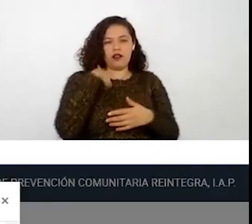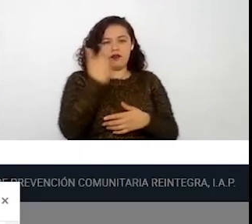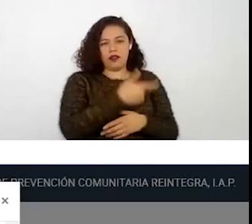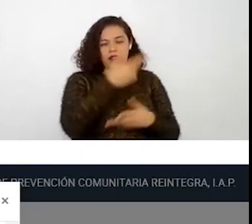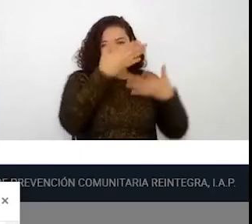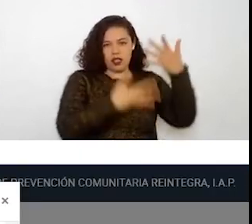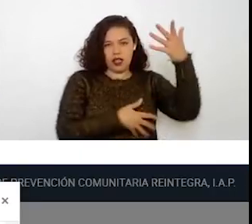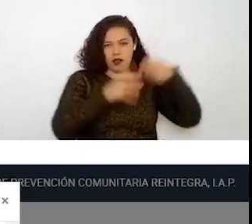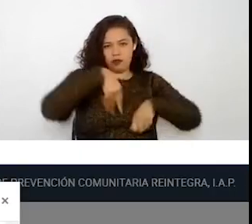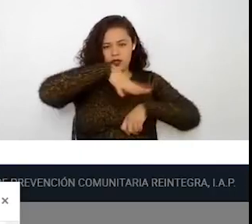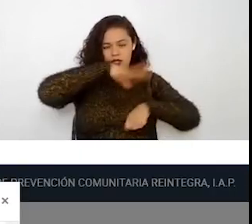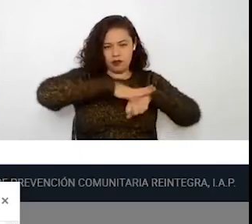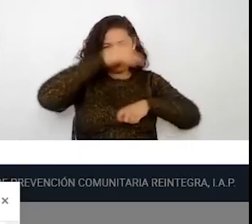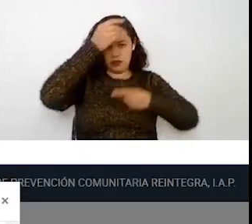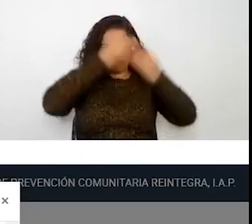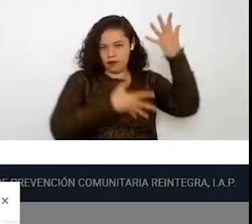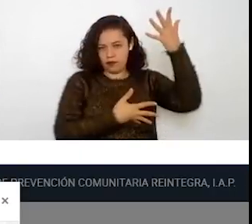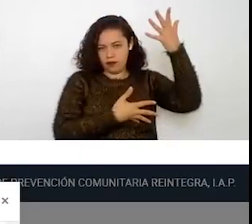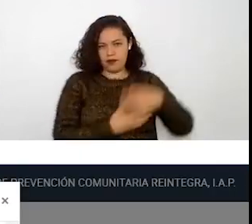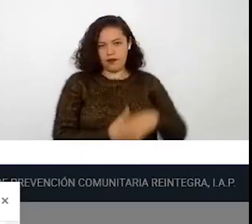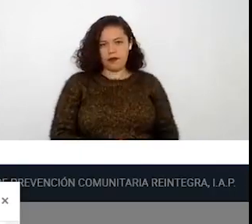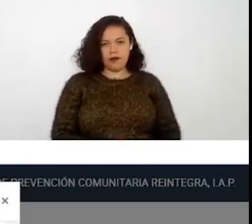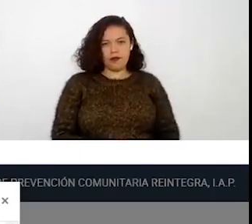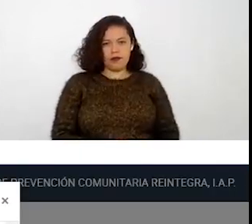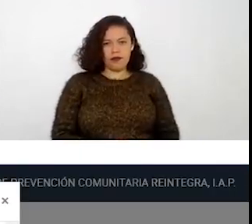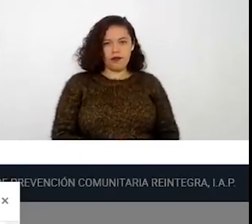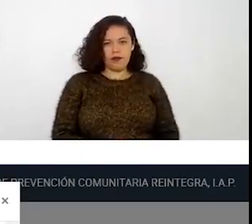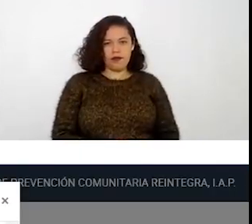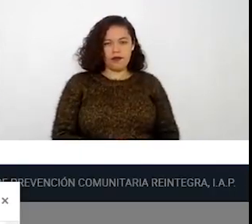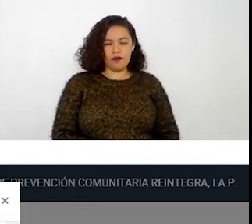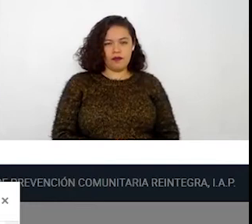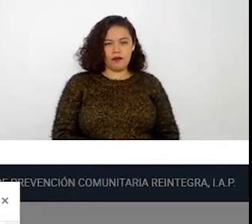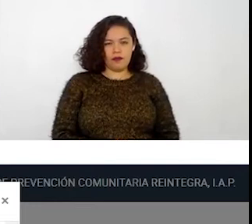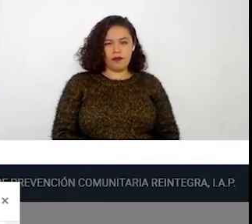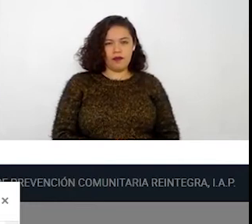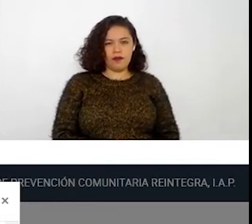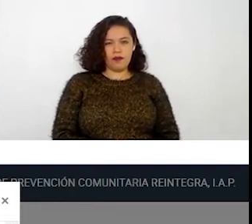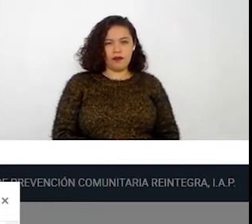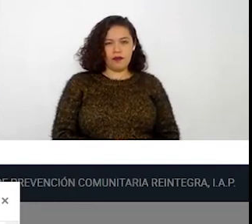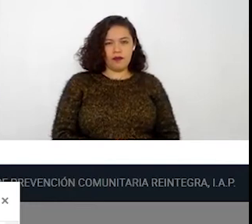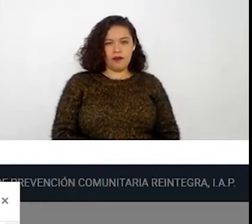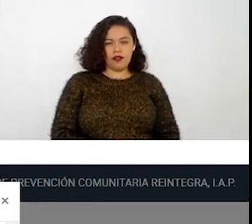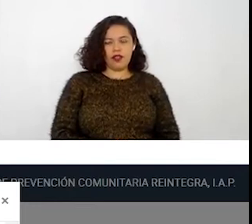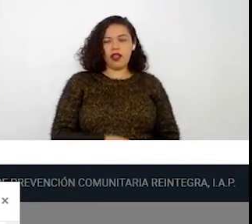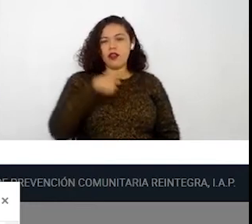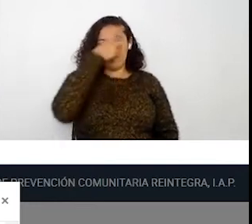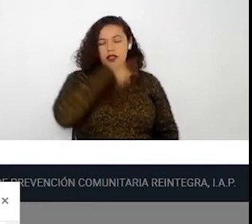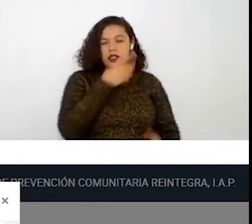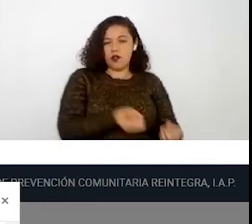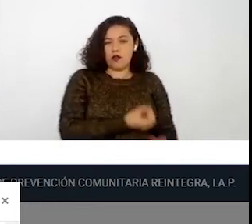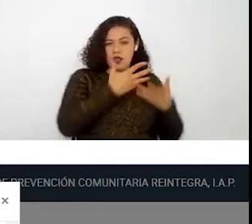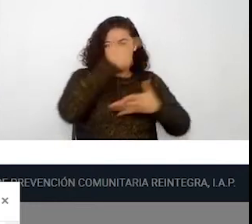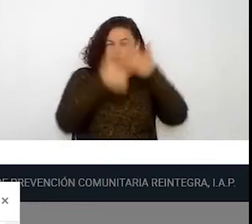me dice aquí Buscar más y aquí me da más aquí me dice cuántas cuentas tengo